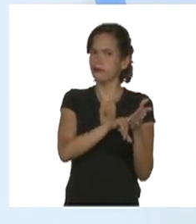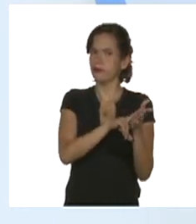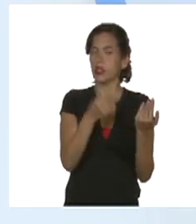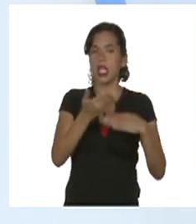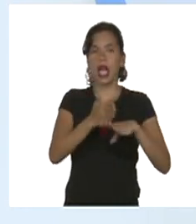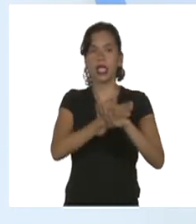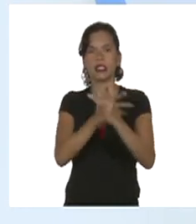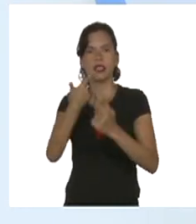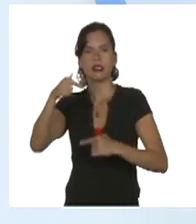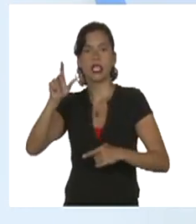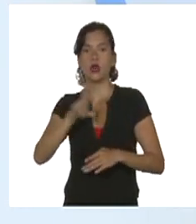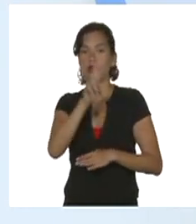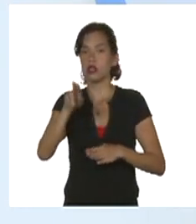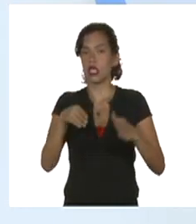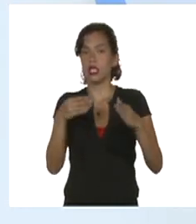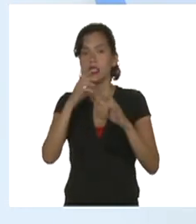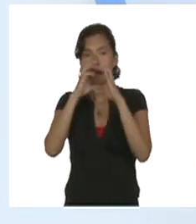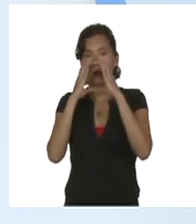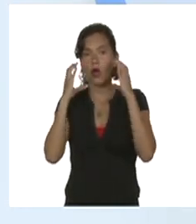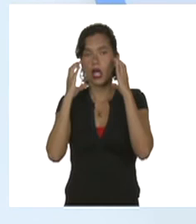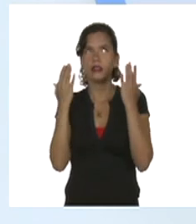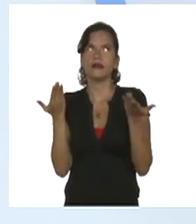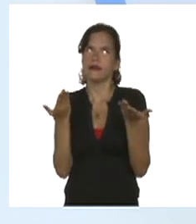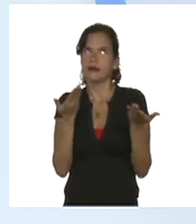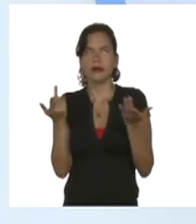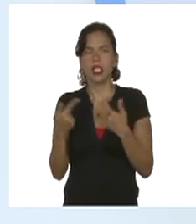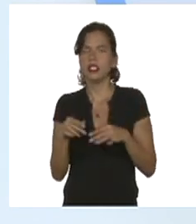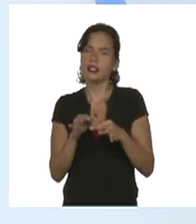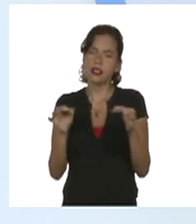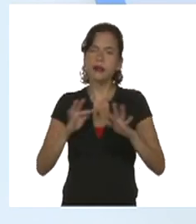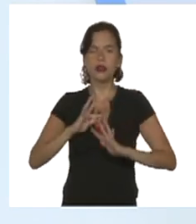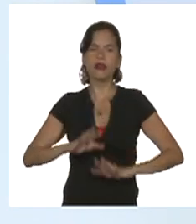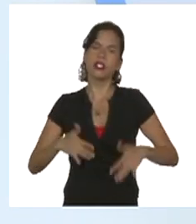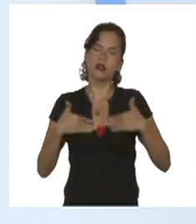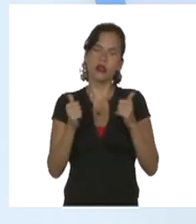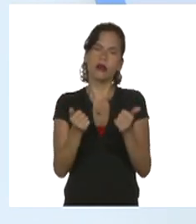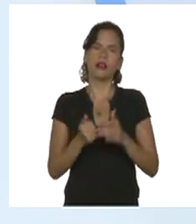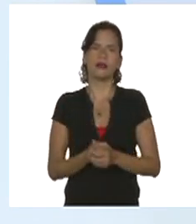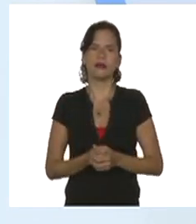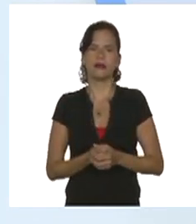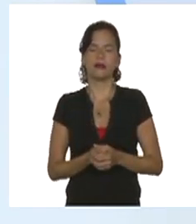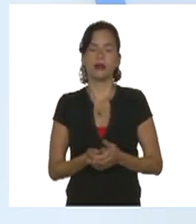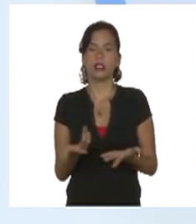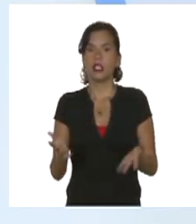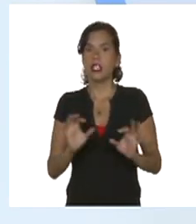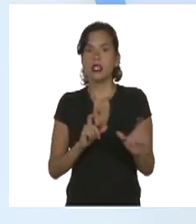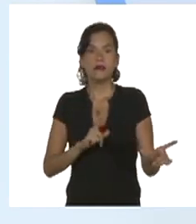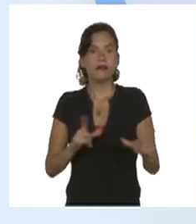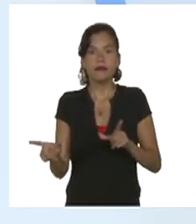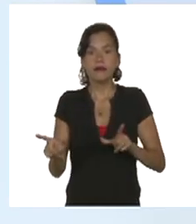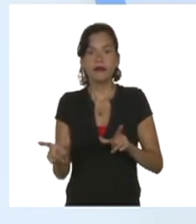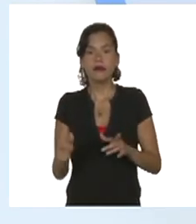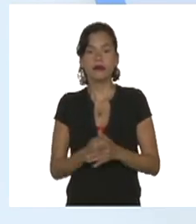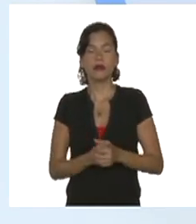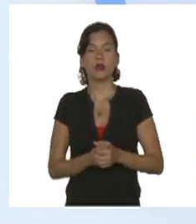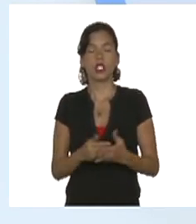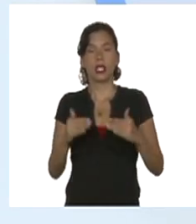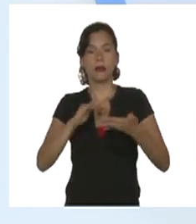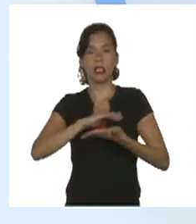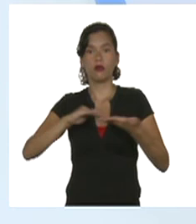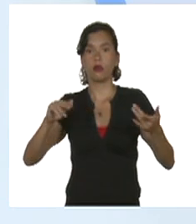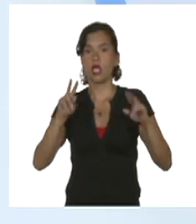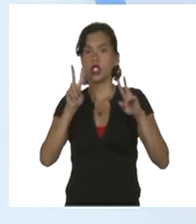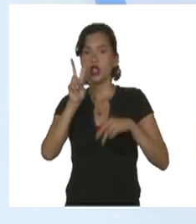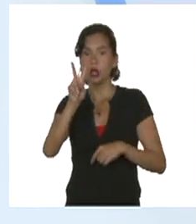antes de salir, utilizar el tapabocas. Ah, y claro, el distanciamiento físico saludable. Desde ya ponemos a su disposición nuestra